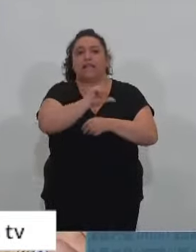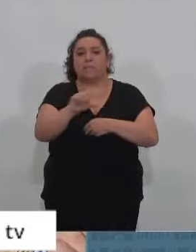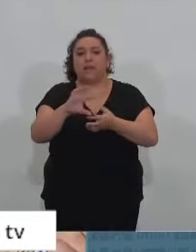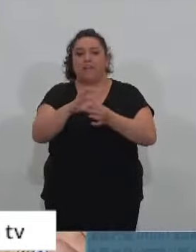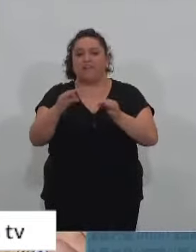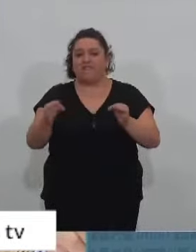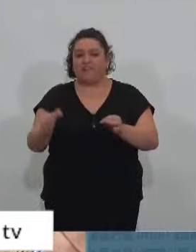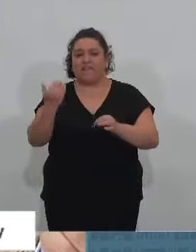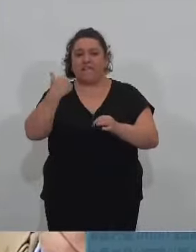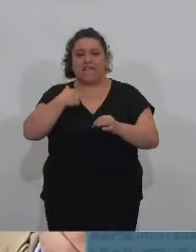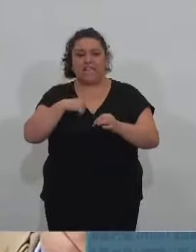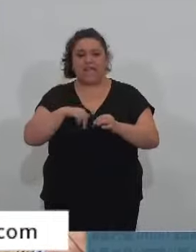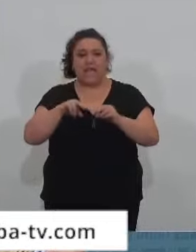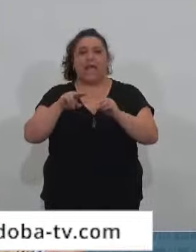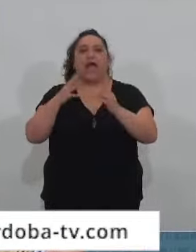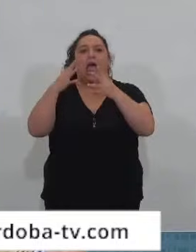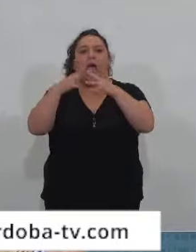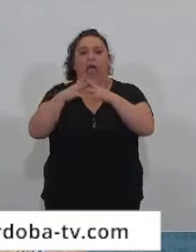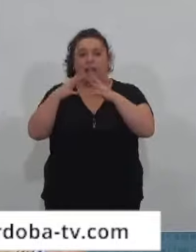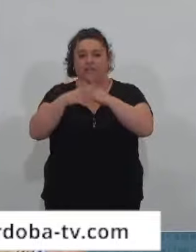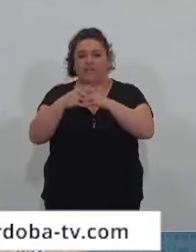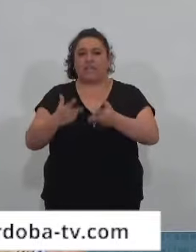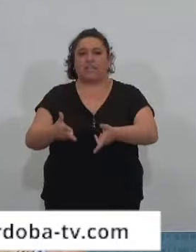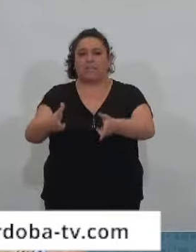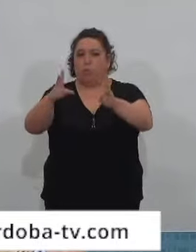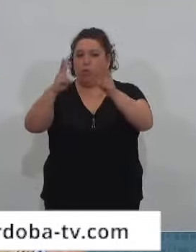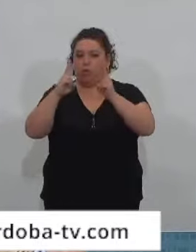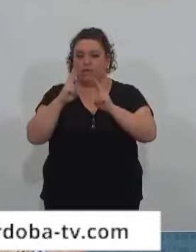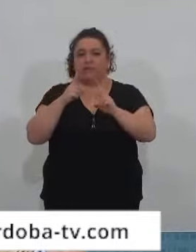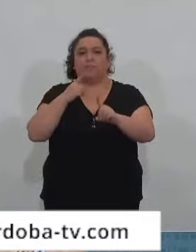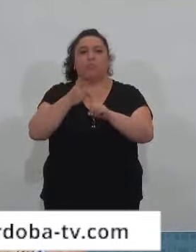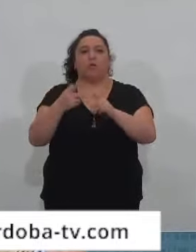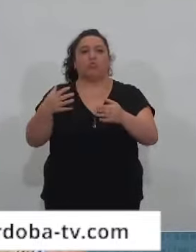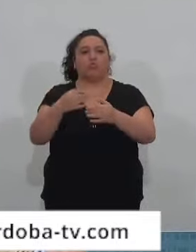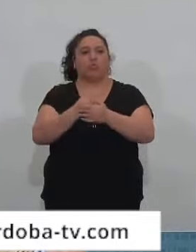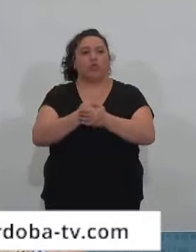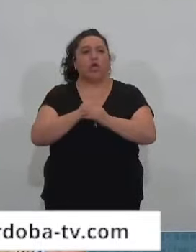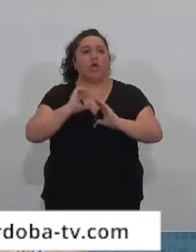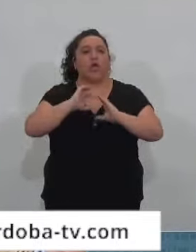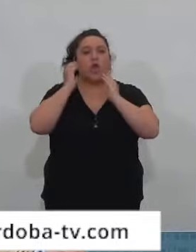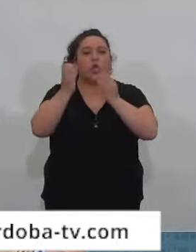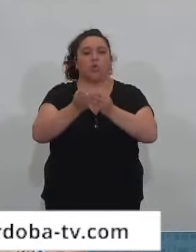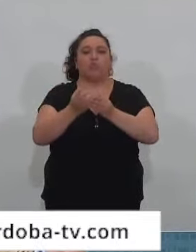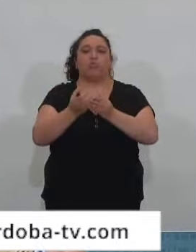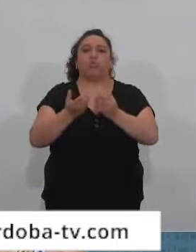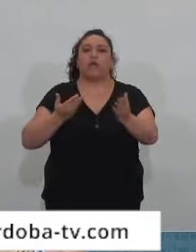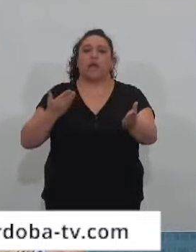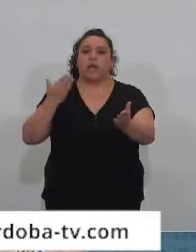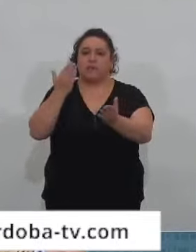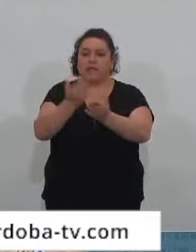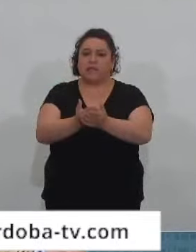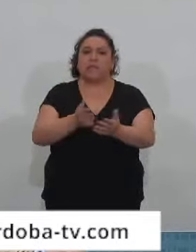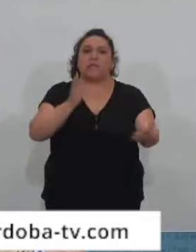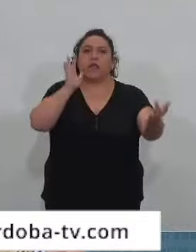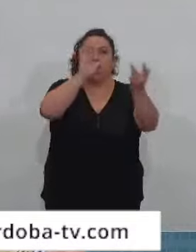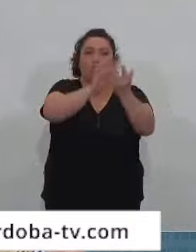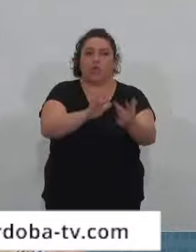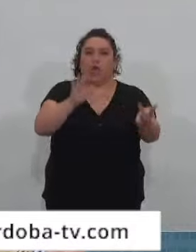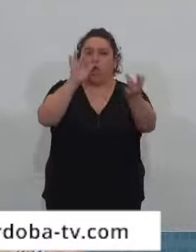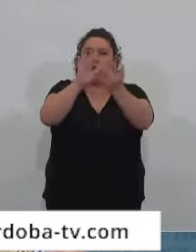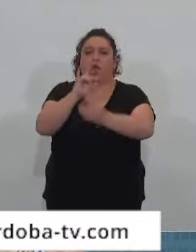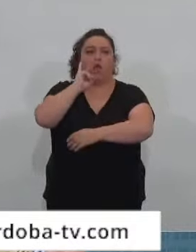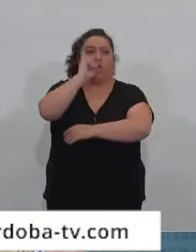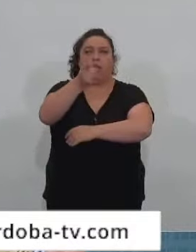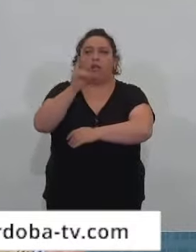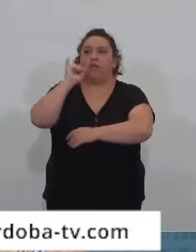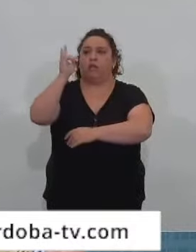A estos colectivos que habían solicitado el albergue se ha contactado con ellos uno a uno telefónicamente y en una carta. Cierto es que ayer me